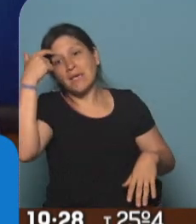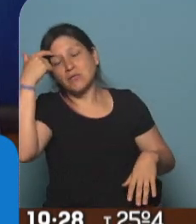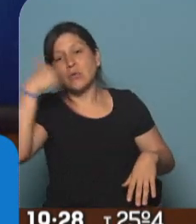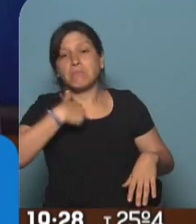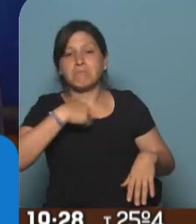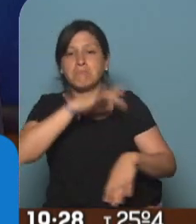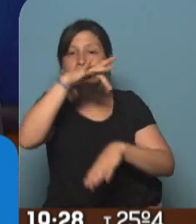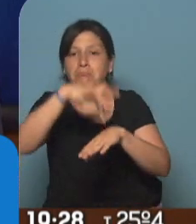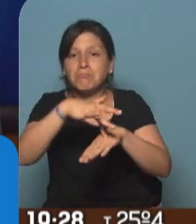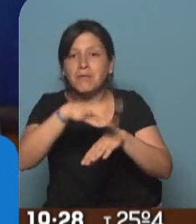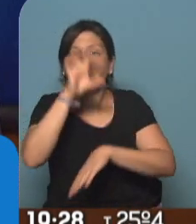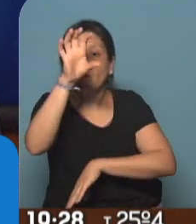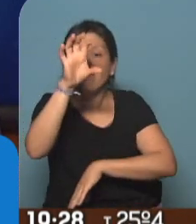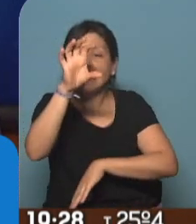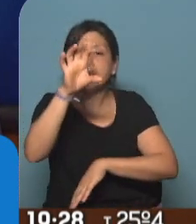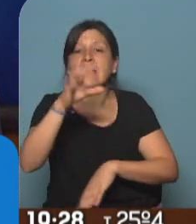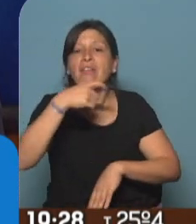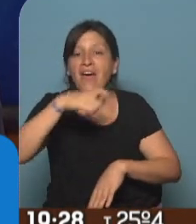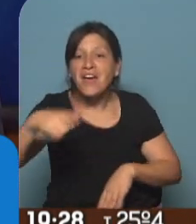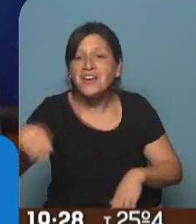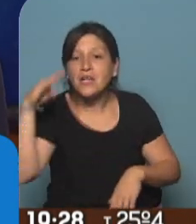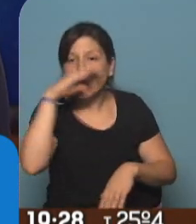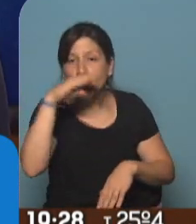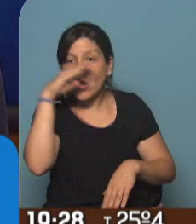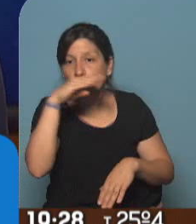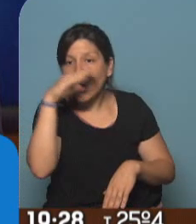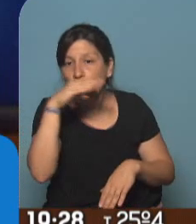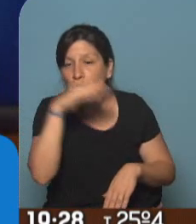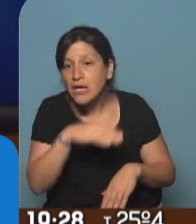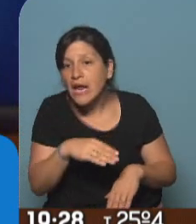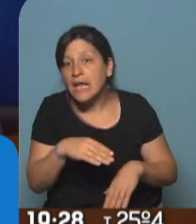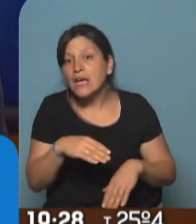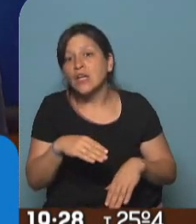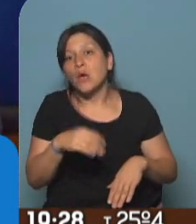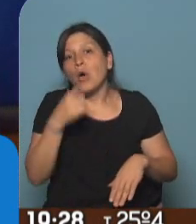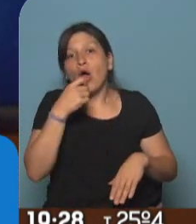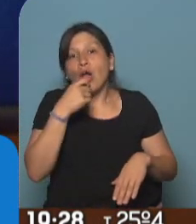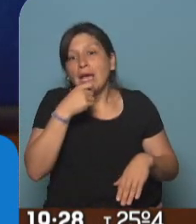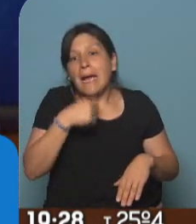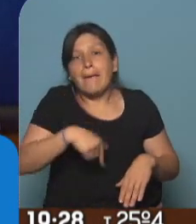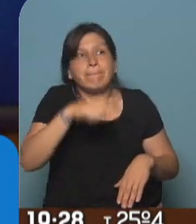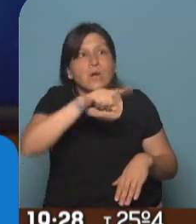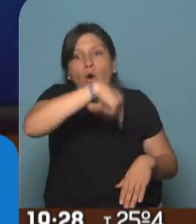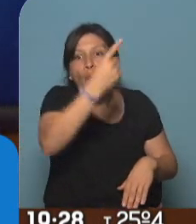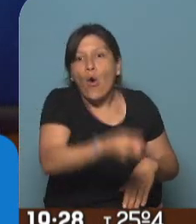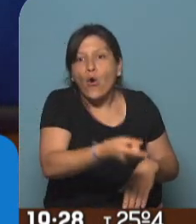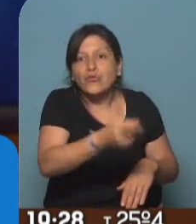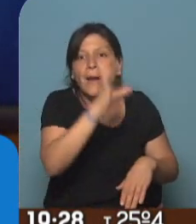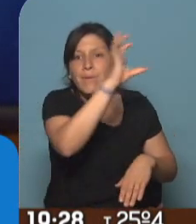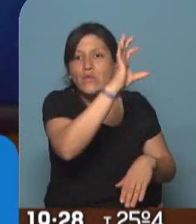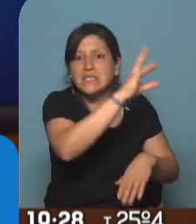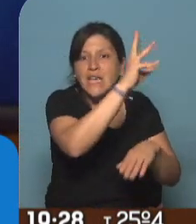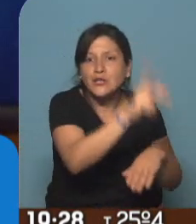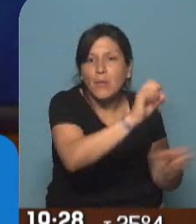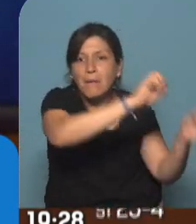gustaría que sea un extranjero que delinque expulsado de chubut y que me lo enviaran al río negro y